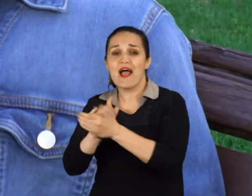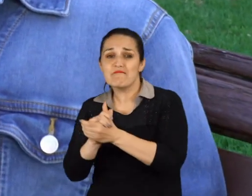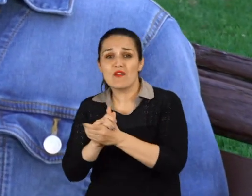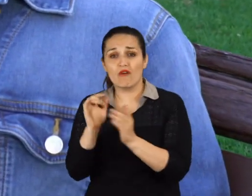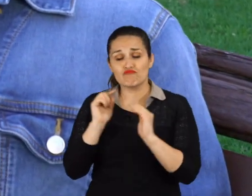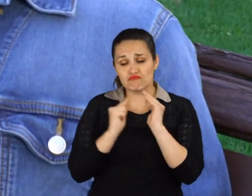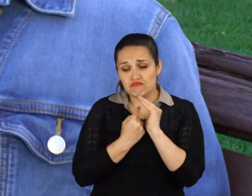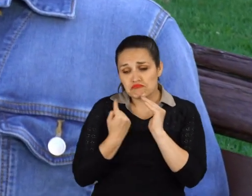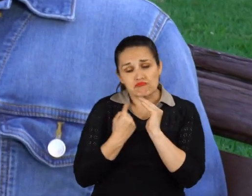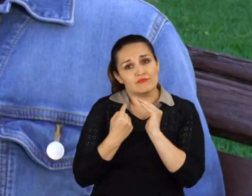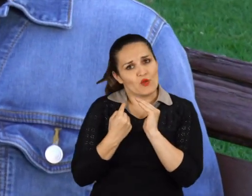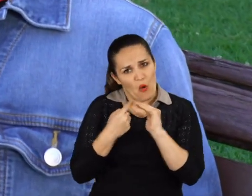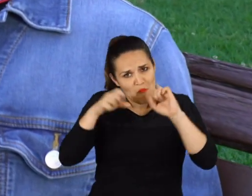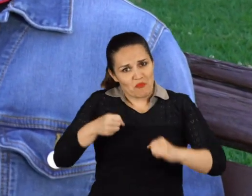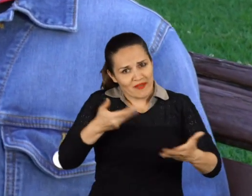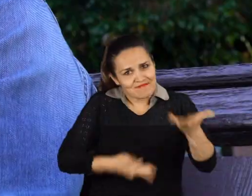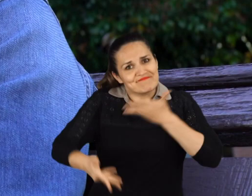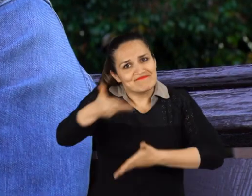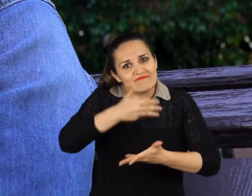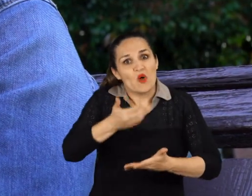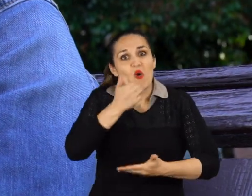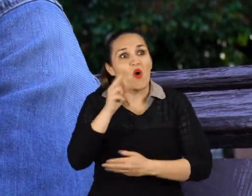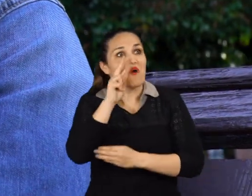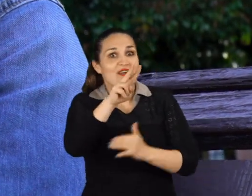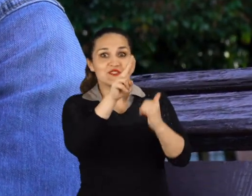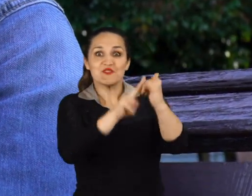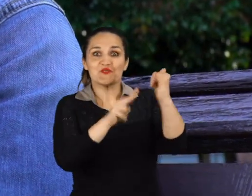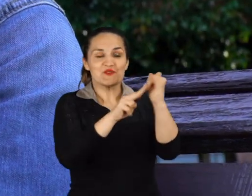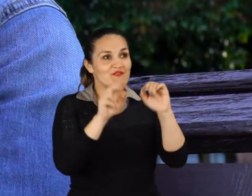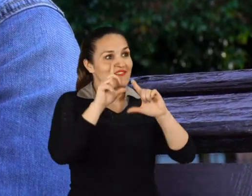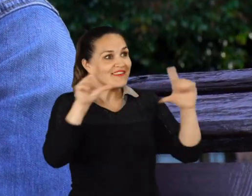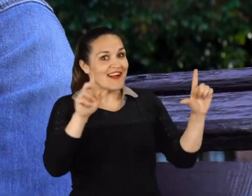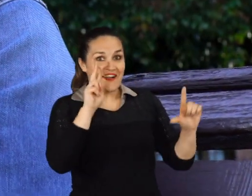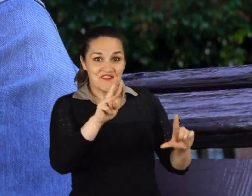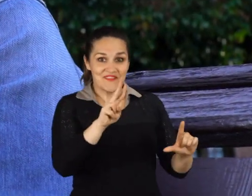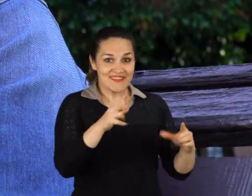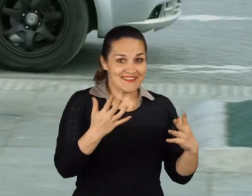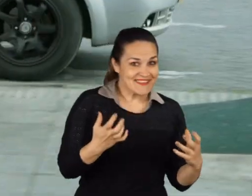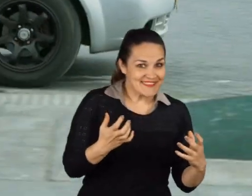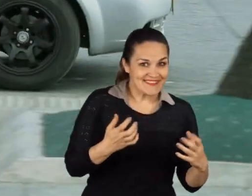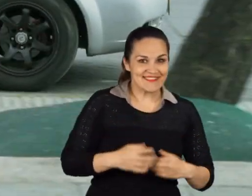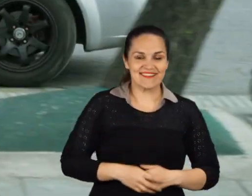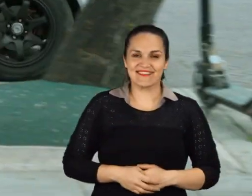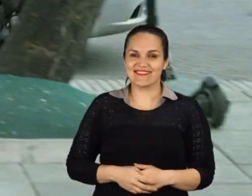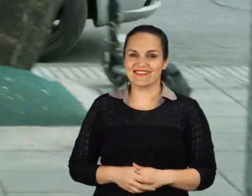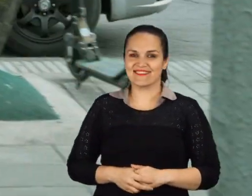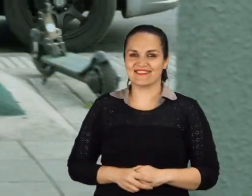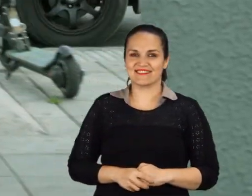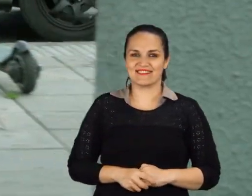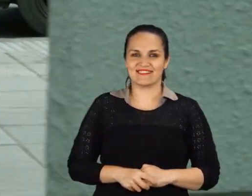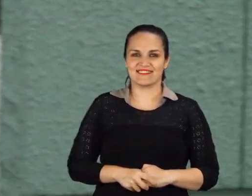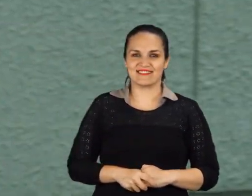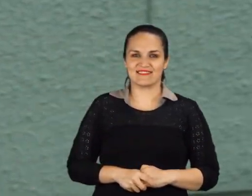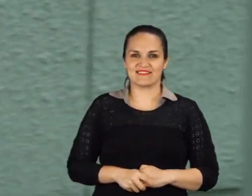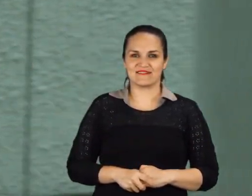o simplemente disfrutar de lo que esté de moda, como ver videos de youtubers e influencers.